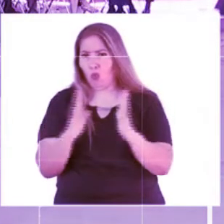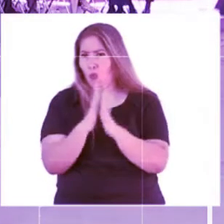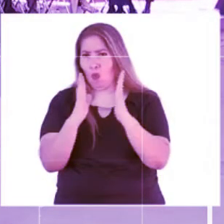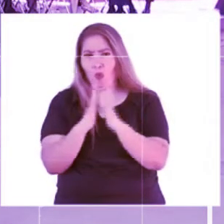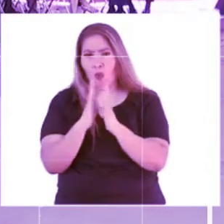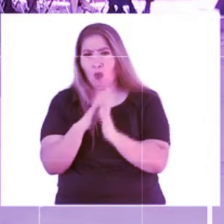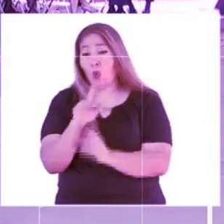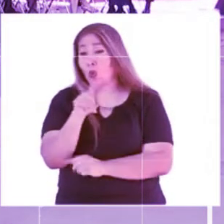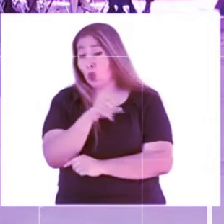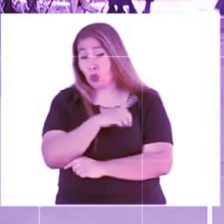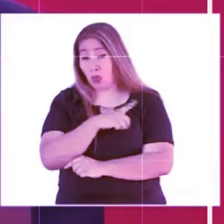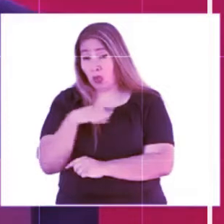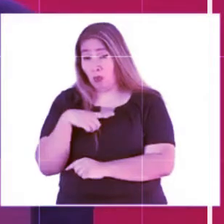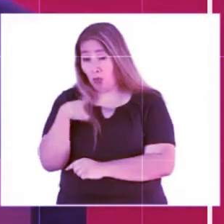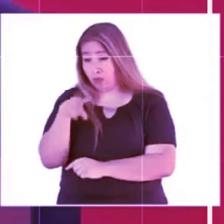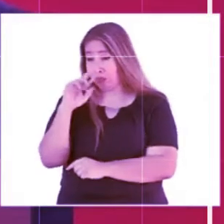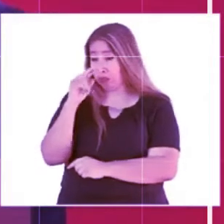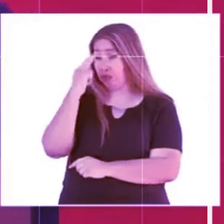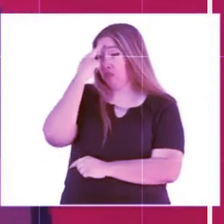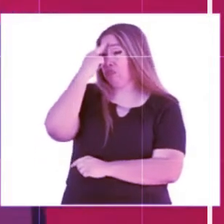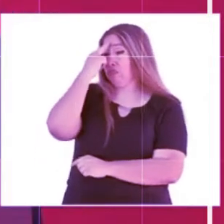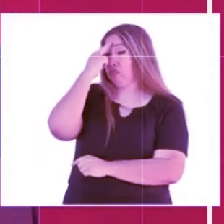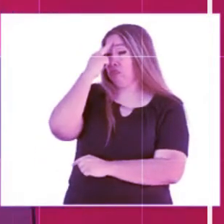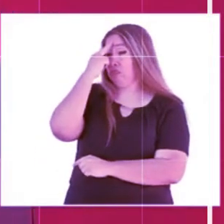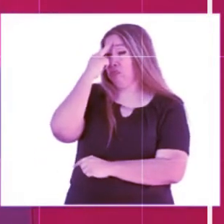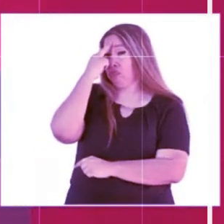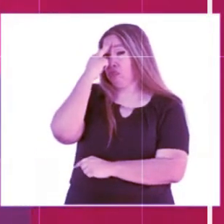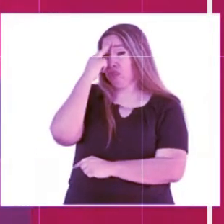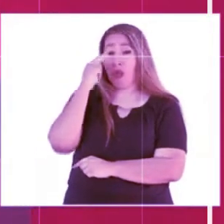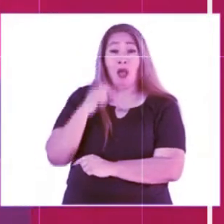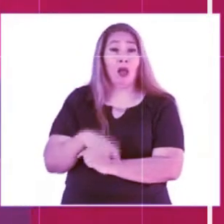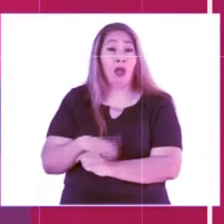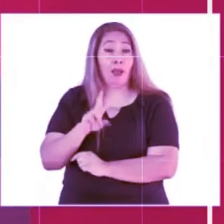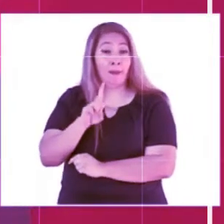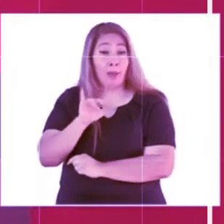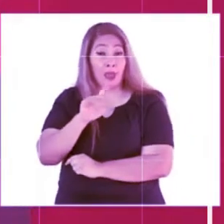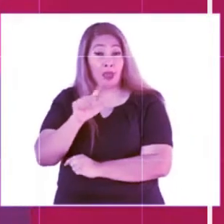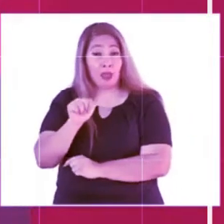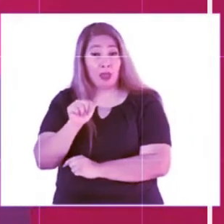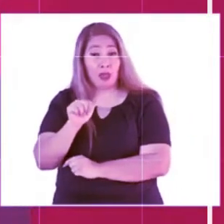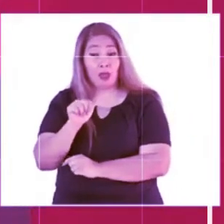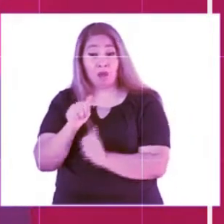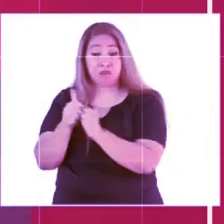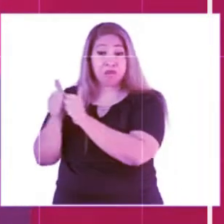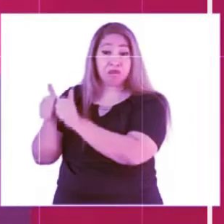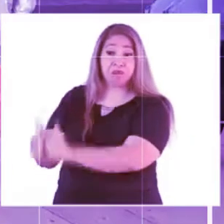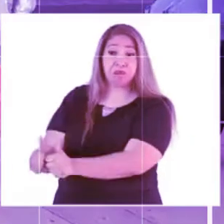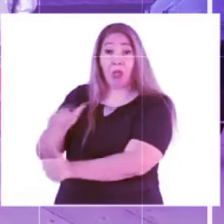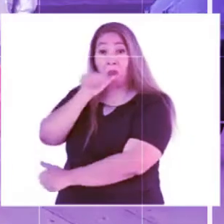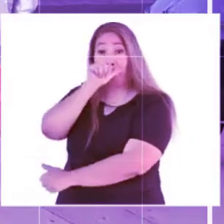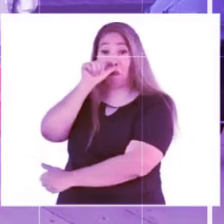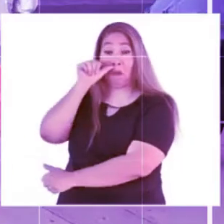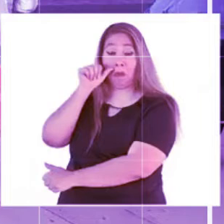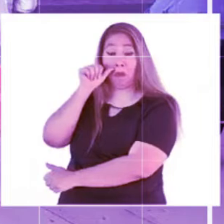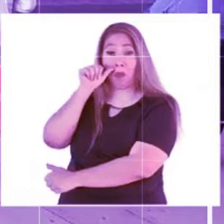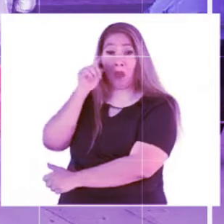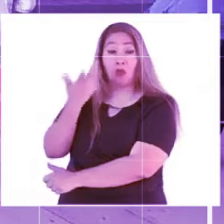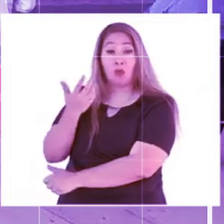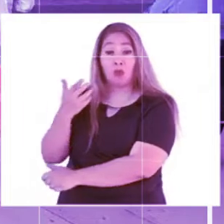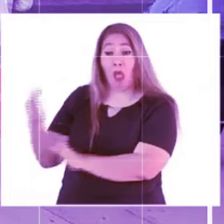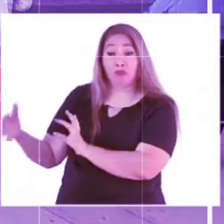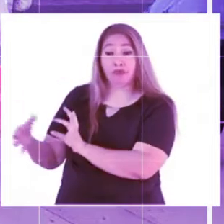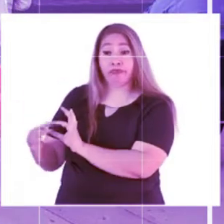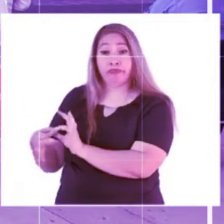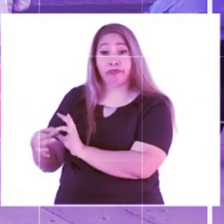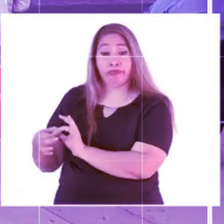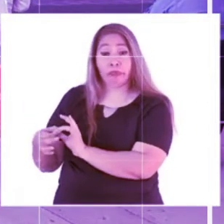recordarse que en ese tiempo el Centauro del Norte estaba en Ciudad Juárez, donde con Pascual